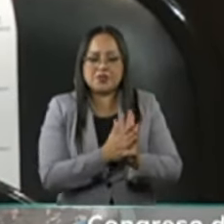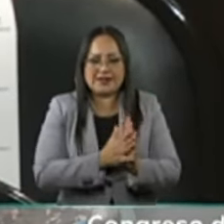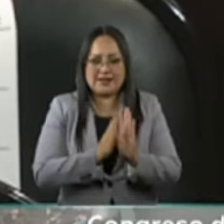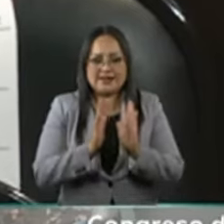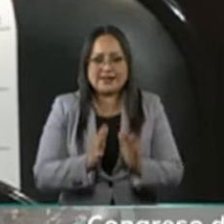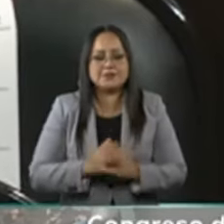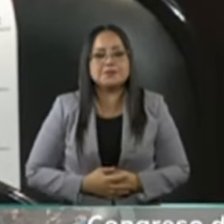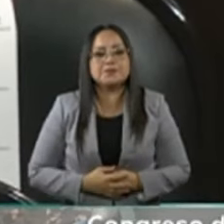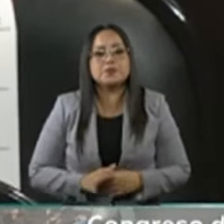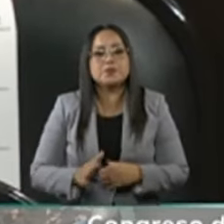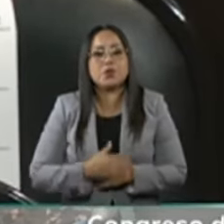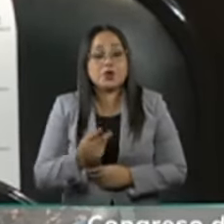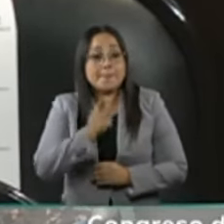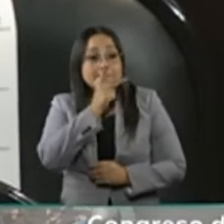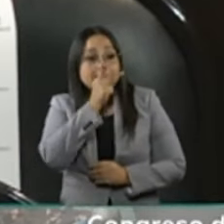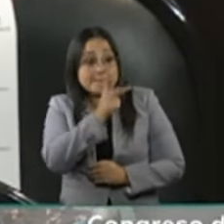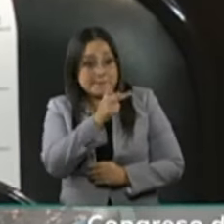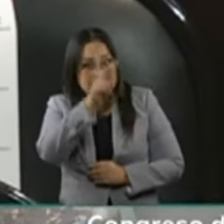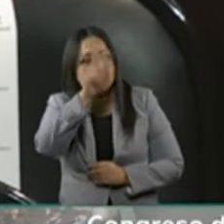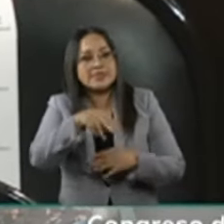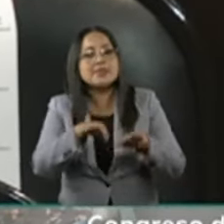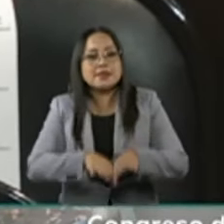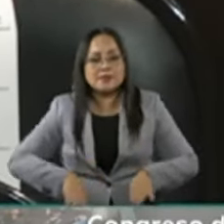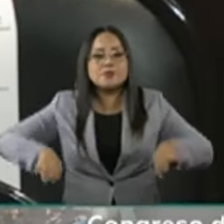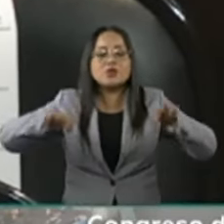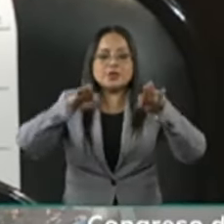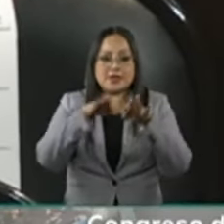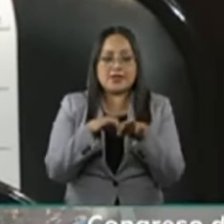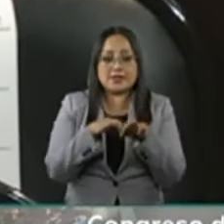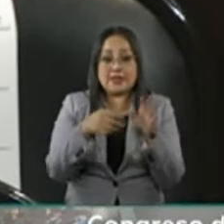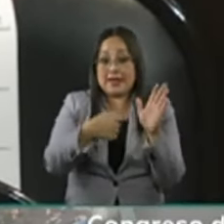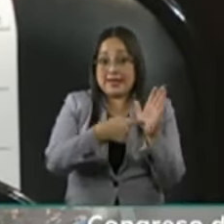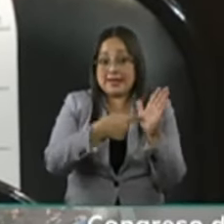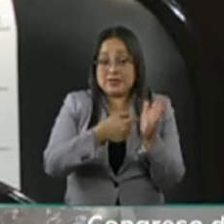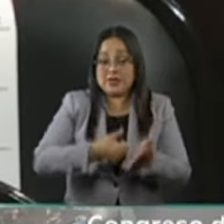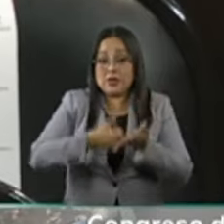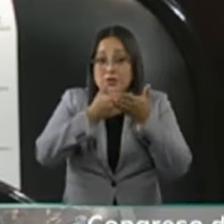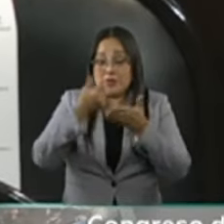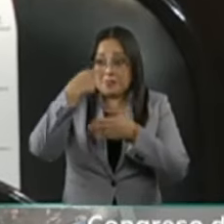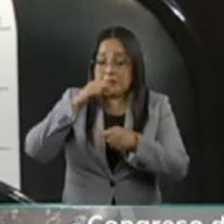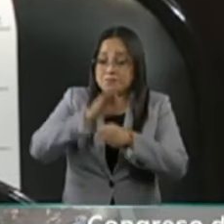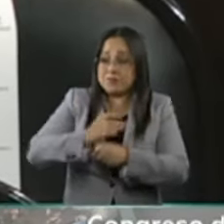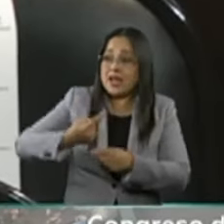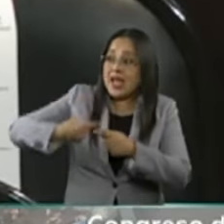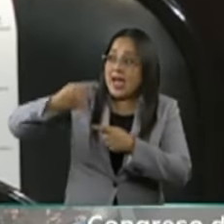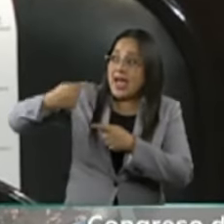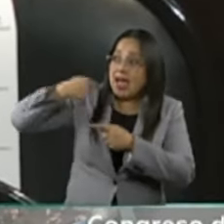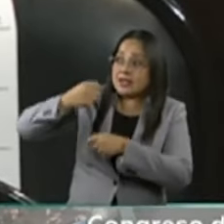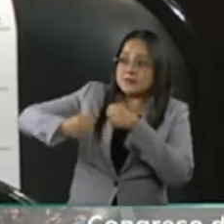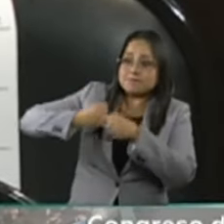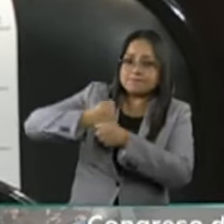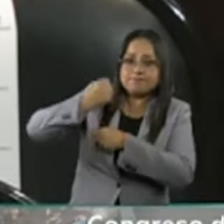en nuestra Carta Magna. Porque las palabras importan y representan la legitimidad de nuestras conquistas.